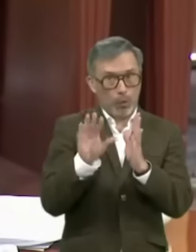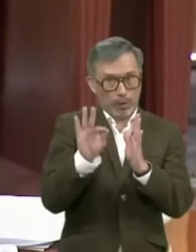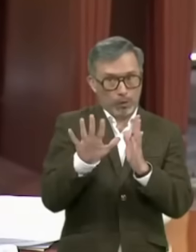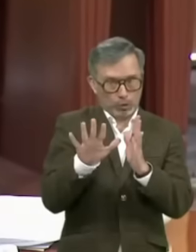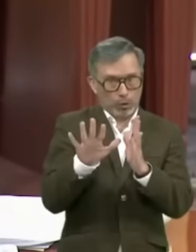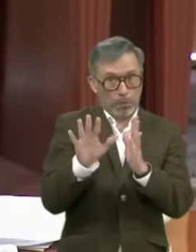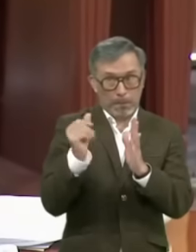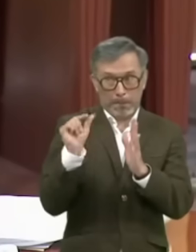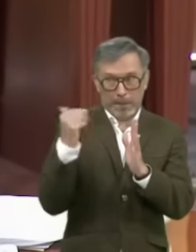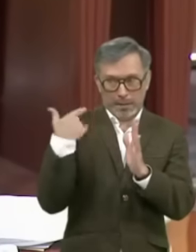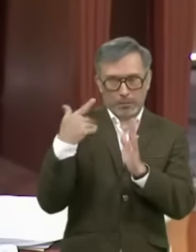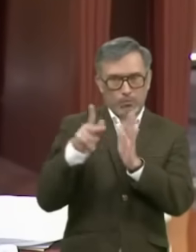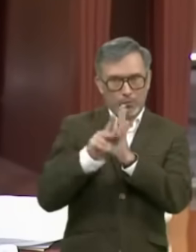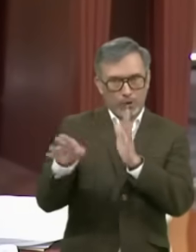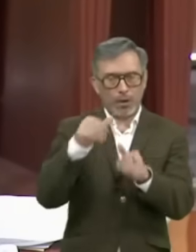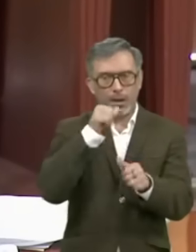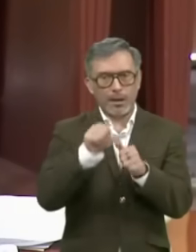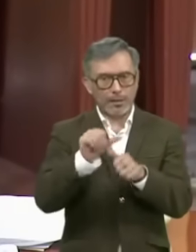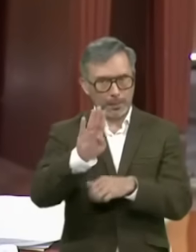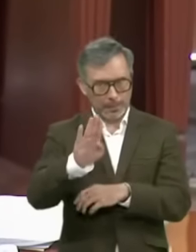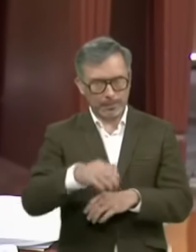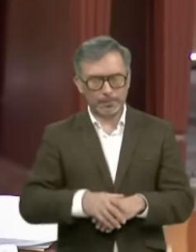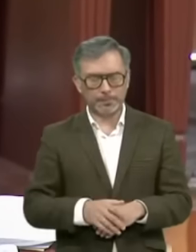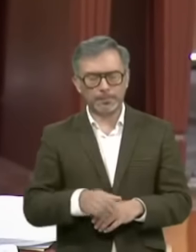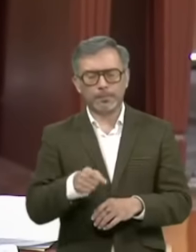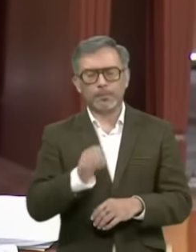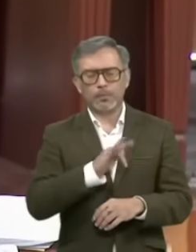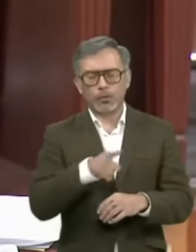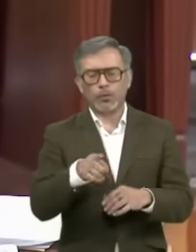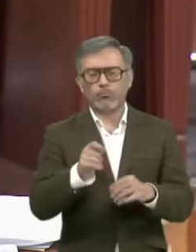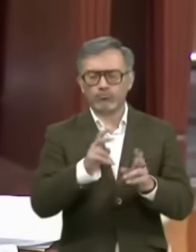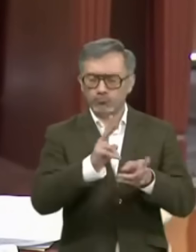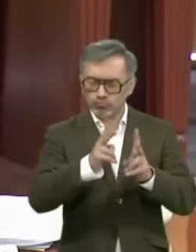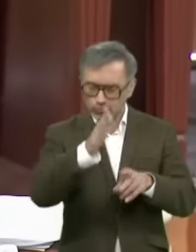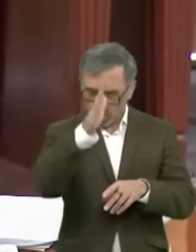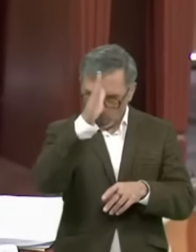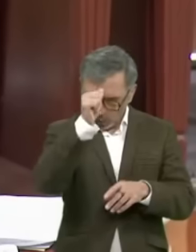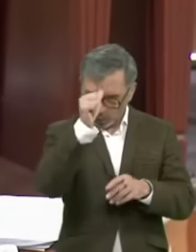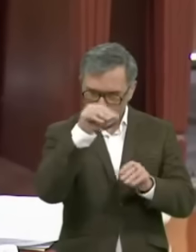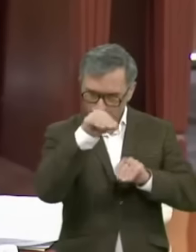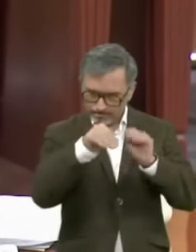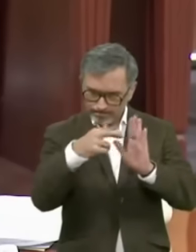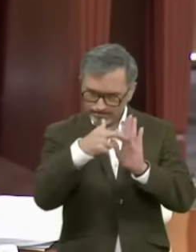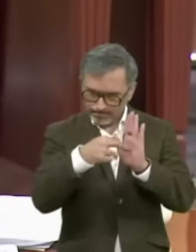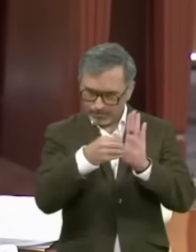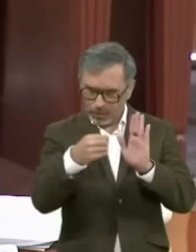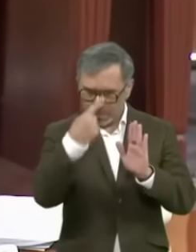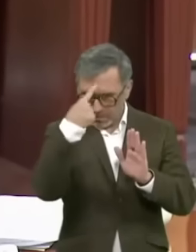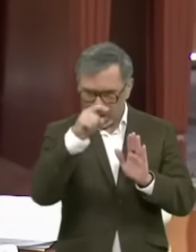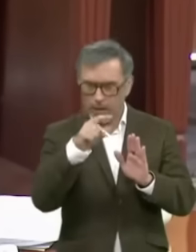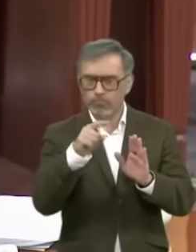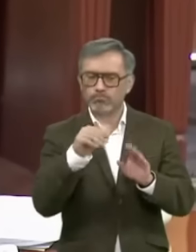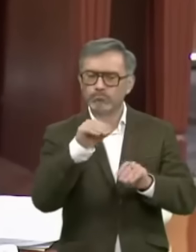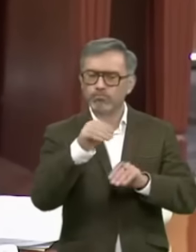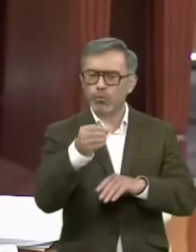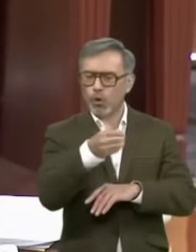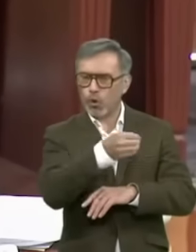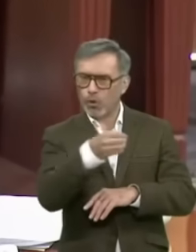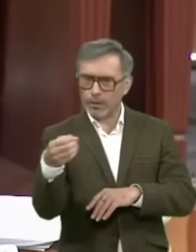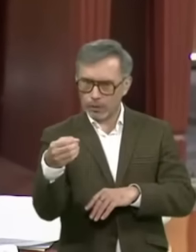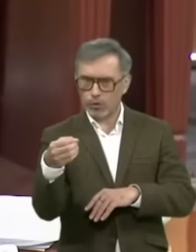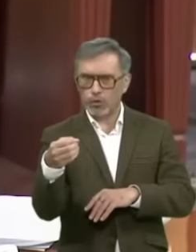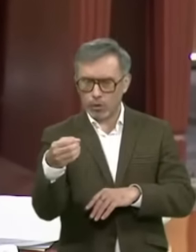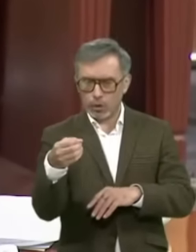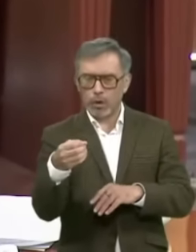B, aprobar los acuerdos correspondientes para la coordinación y ejecución de